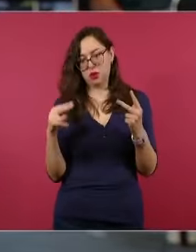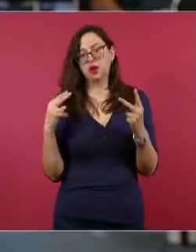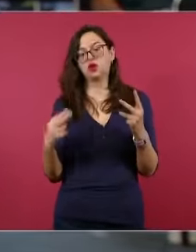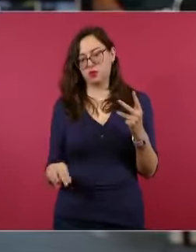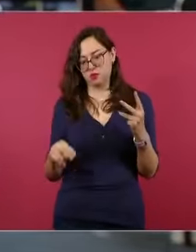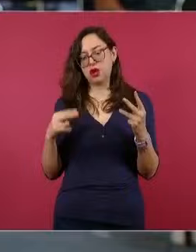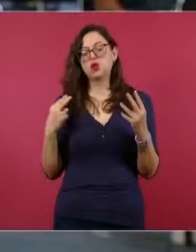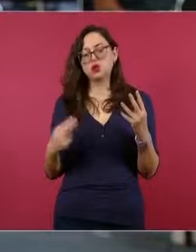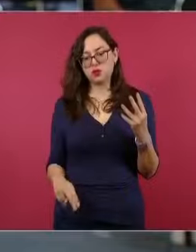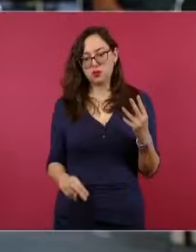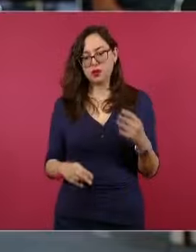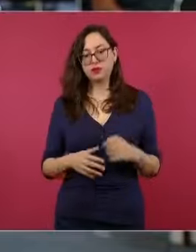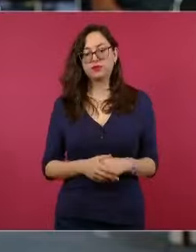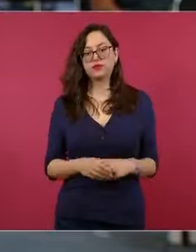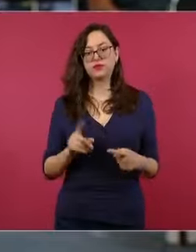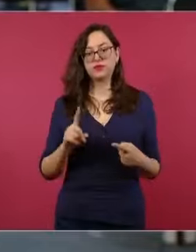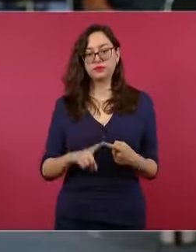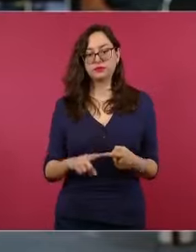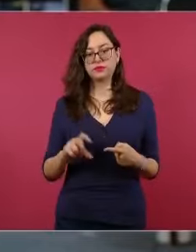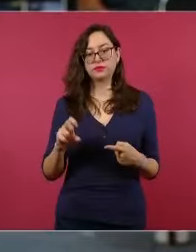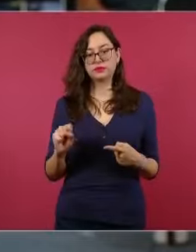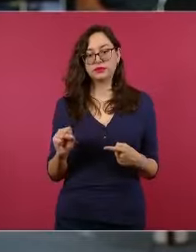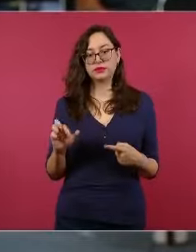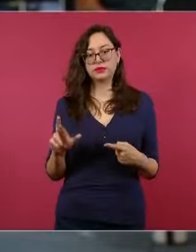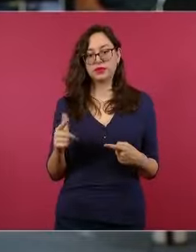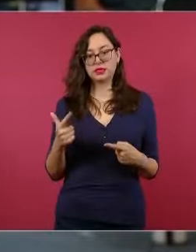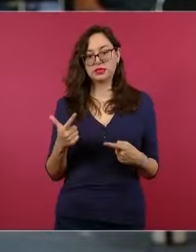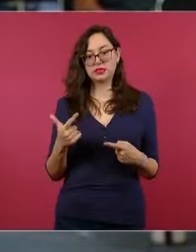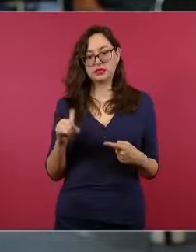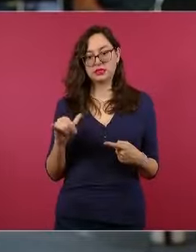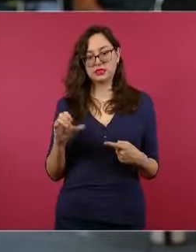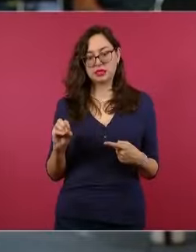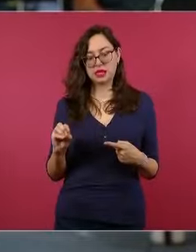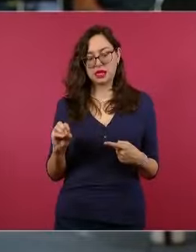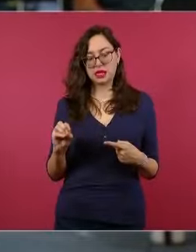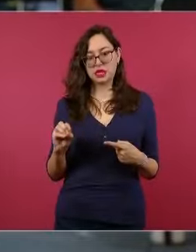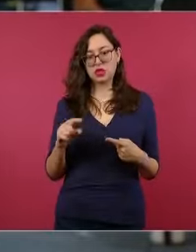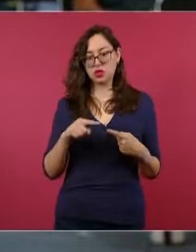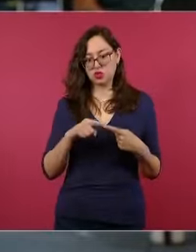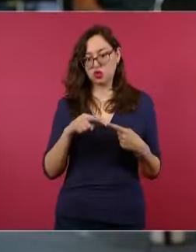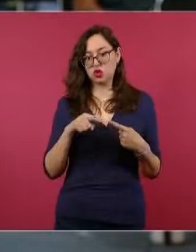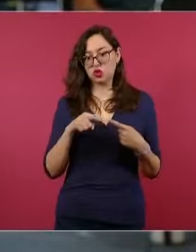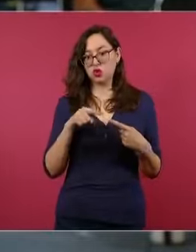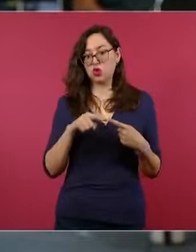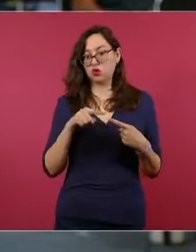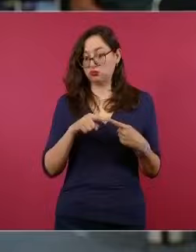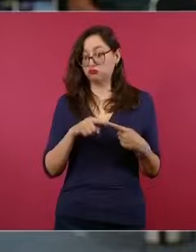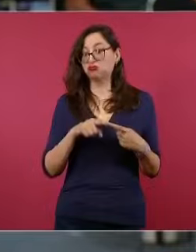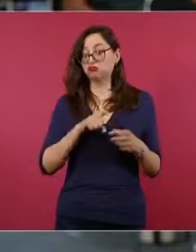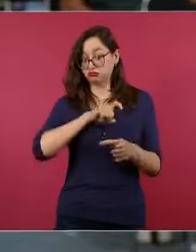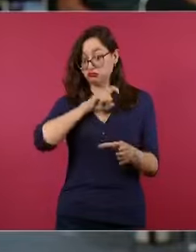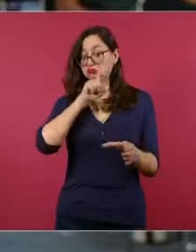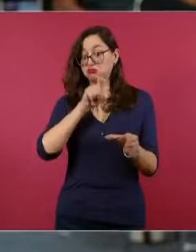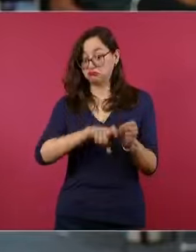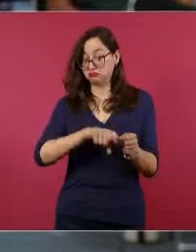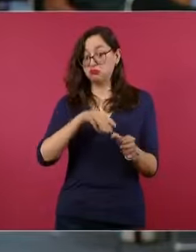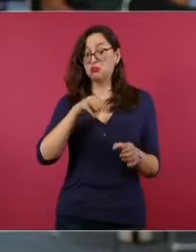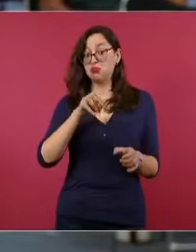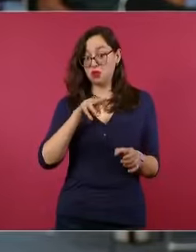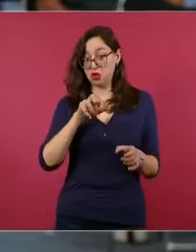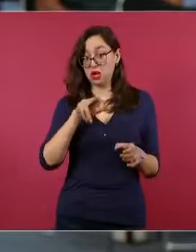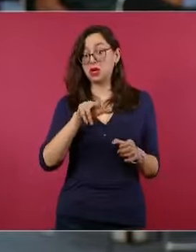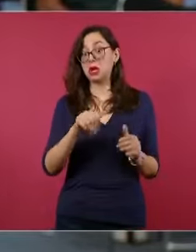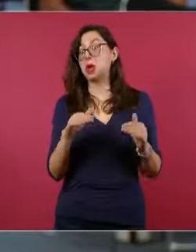nombres empecemos con Sergio Gutiérrez luna que lo tienen ustedes en un muy alto presidente muy alto de